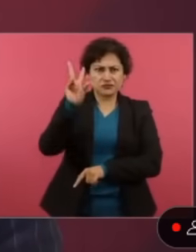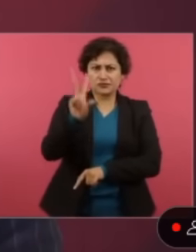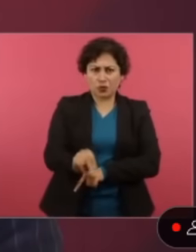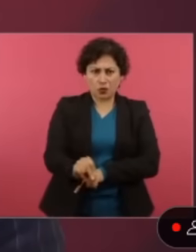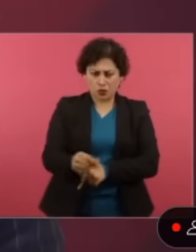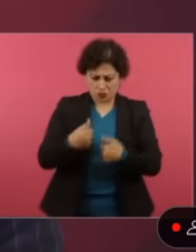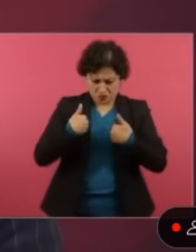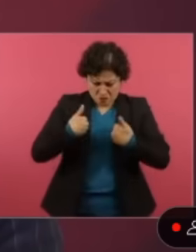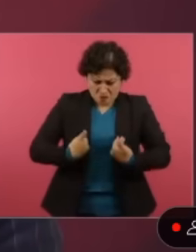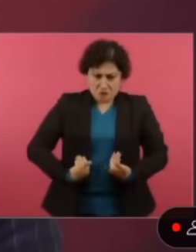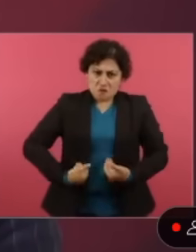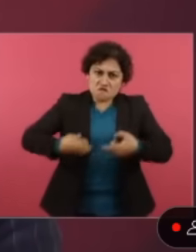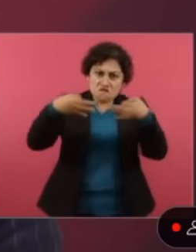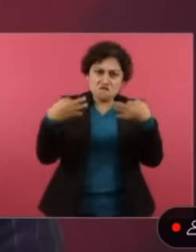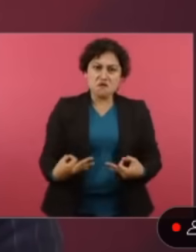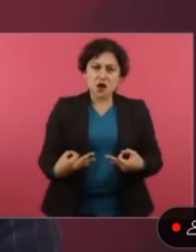merker